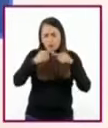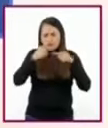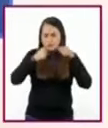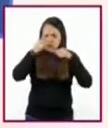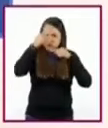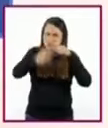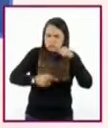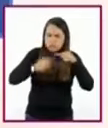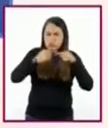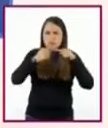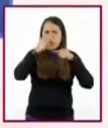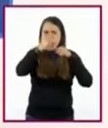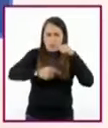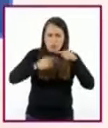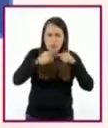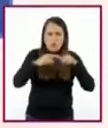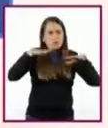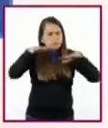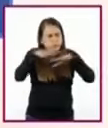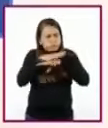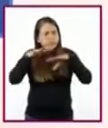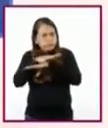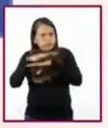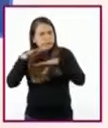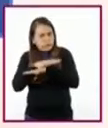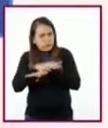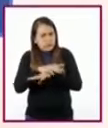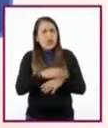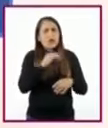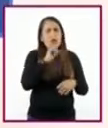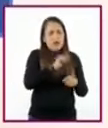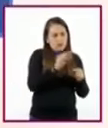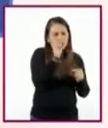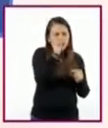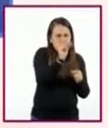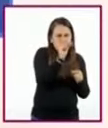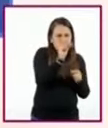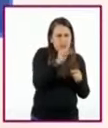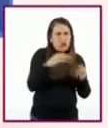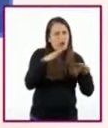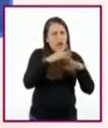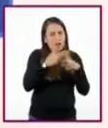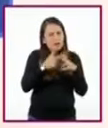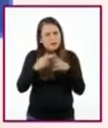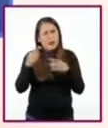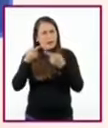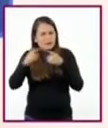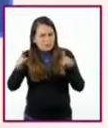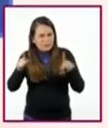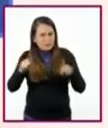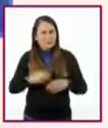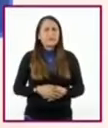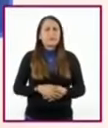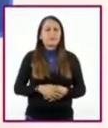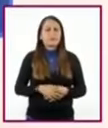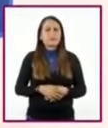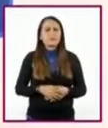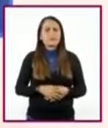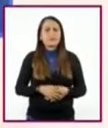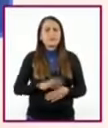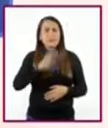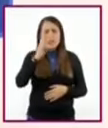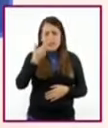a través de una interacción desde los autótrofos hasta los heterótrofos. Recordemos que la